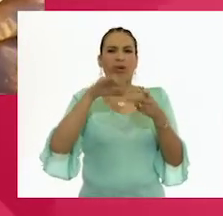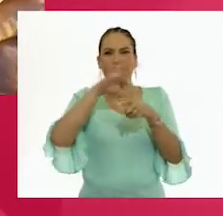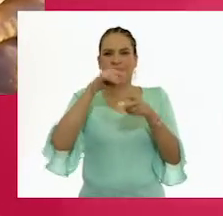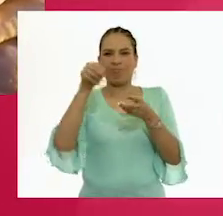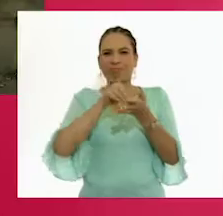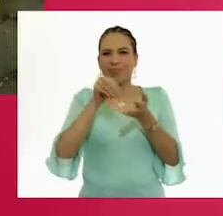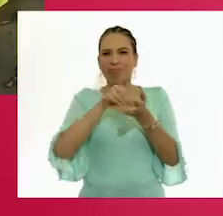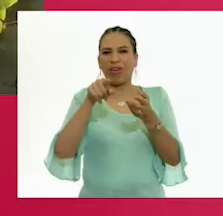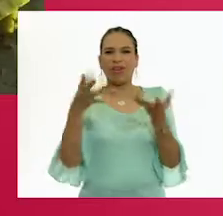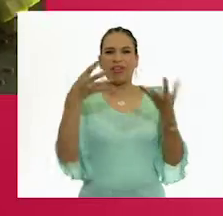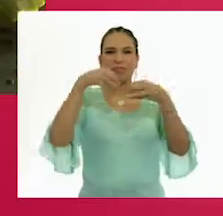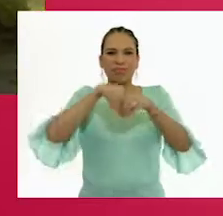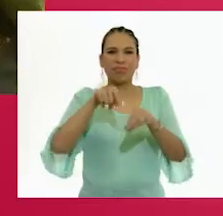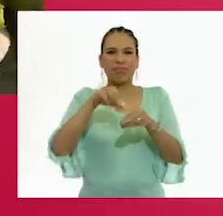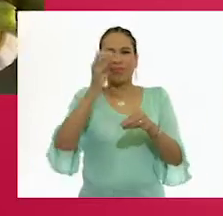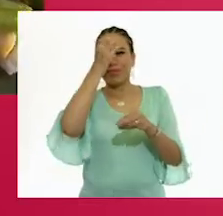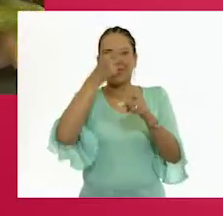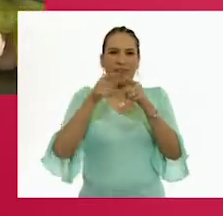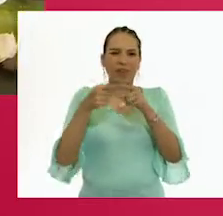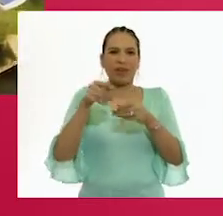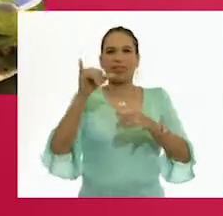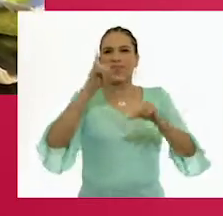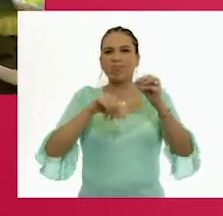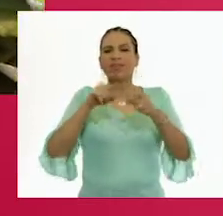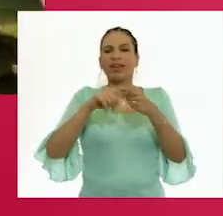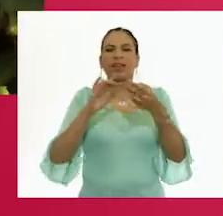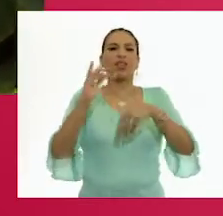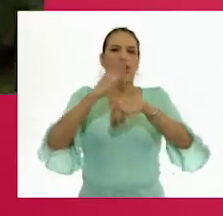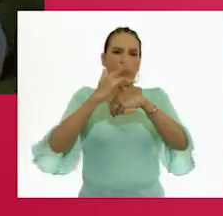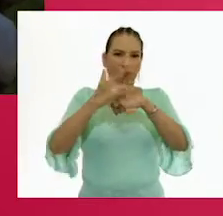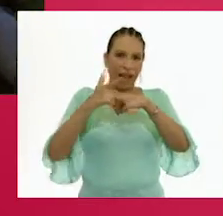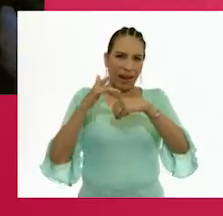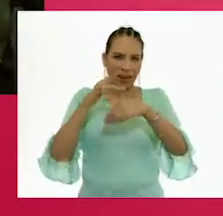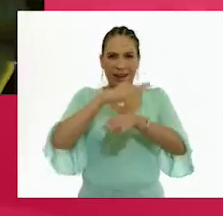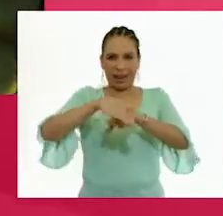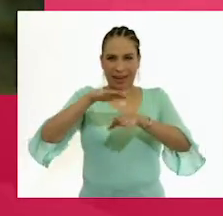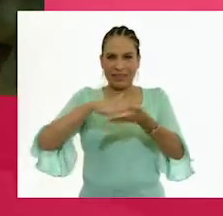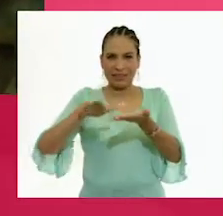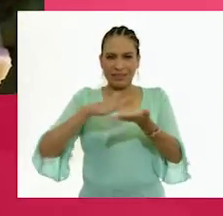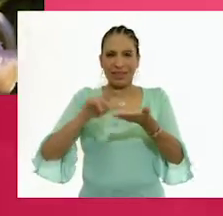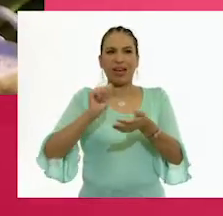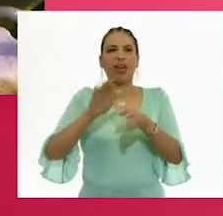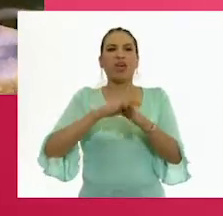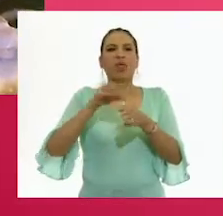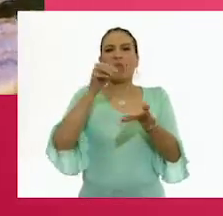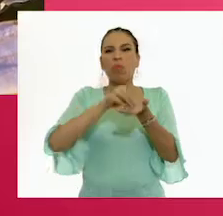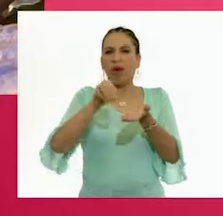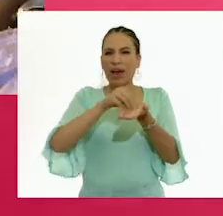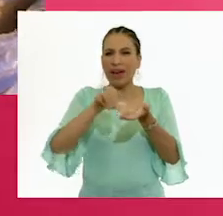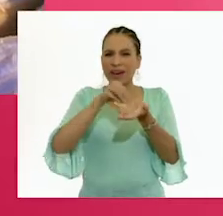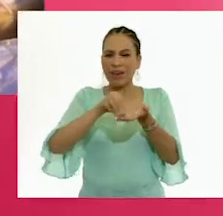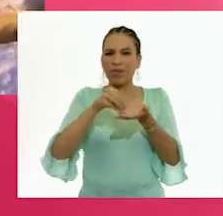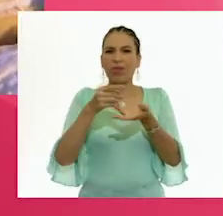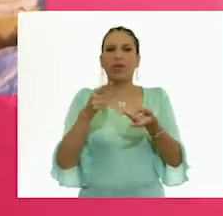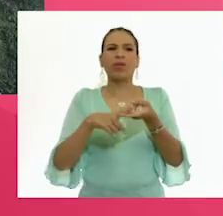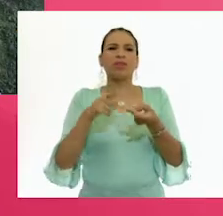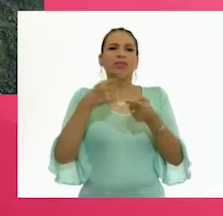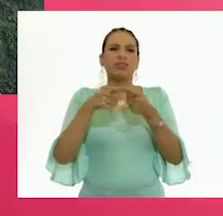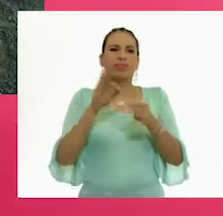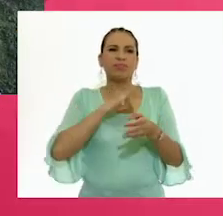carnero. Y los ingredientes son nopales, sus cueritos de puerco y pues